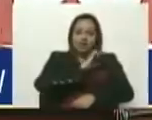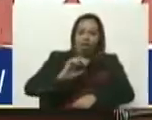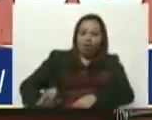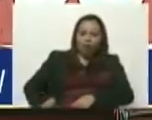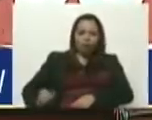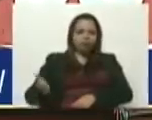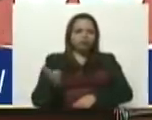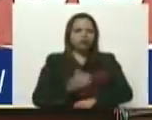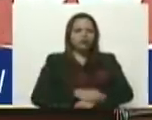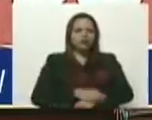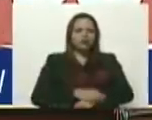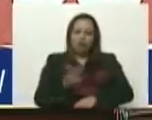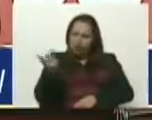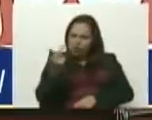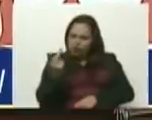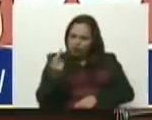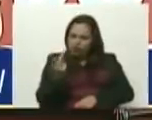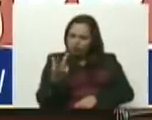salvador